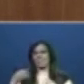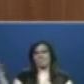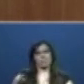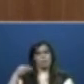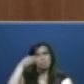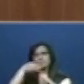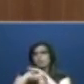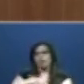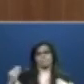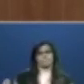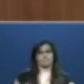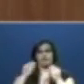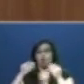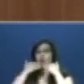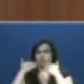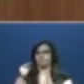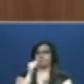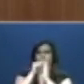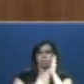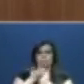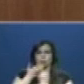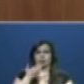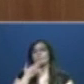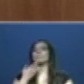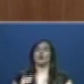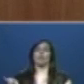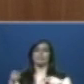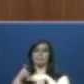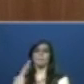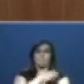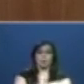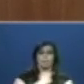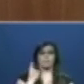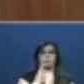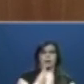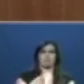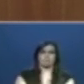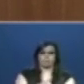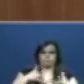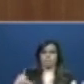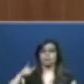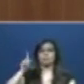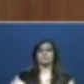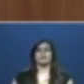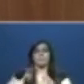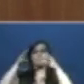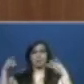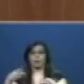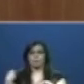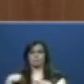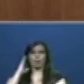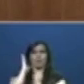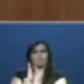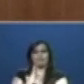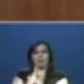servicio a través de medidas como la ampliación de la cita previa en primaria la creación en el portal de salud de una carpeta electrónica del paciente que le permita